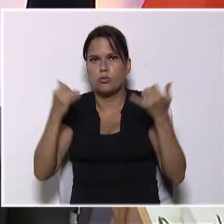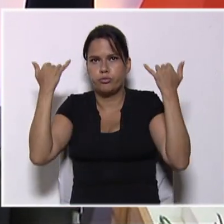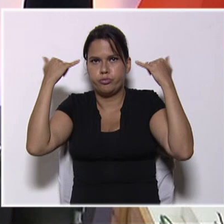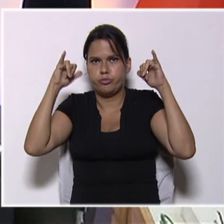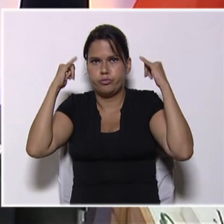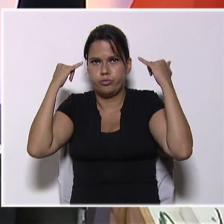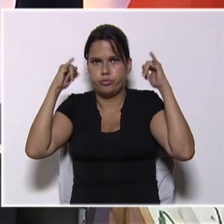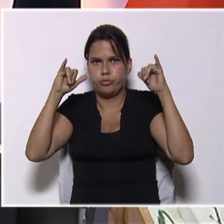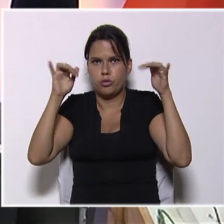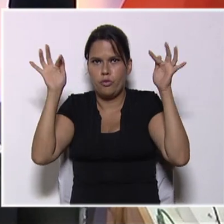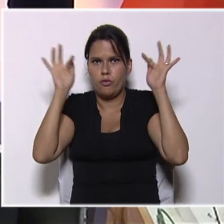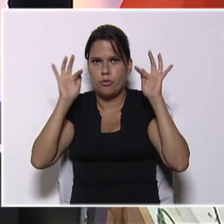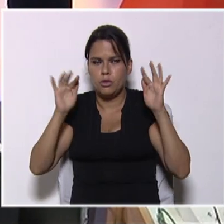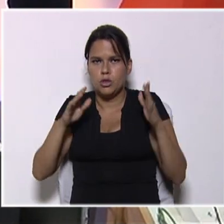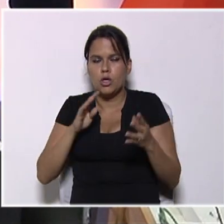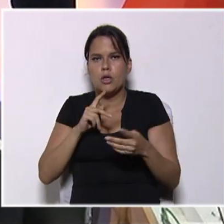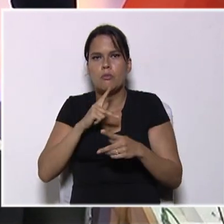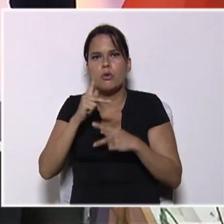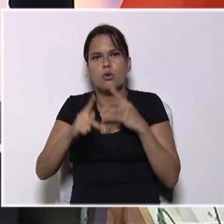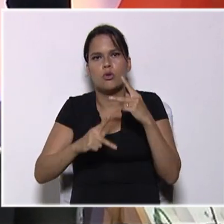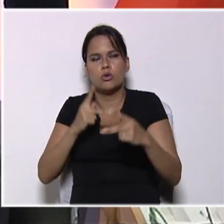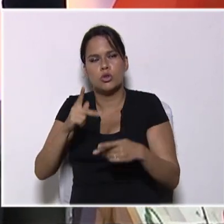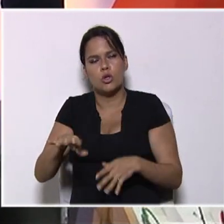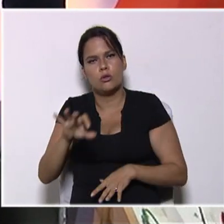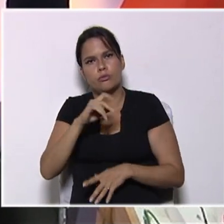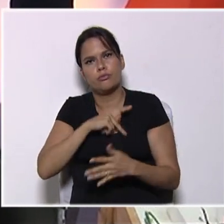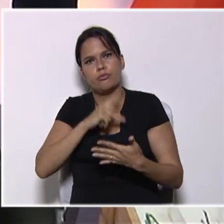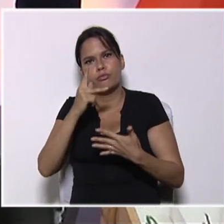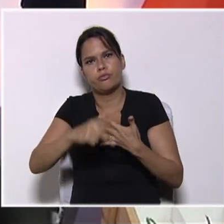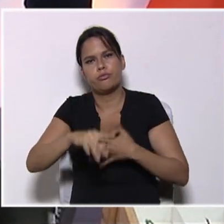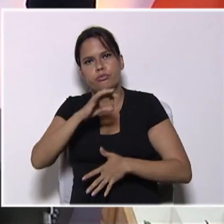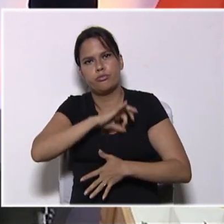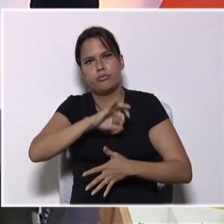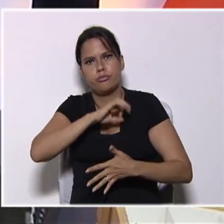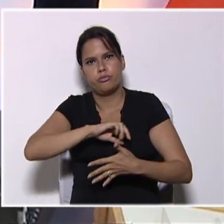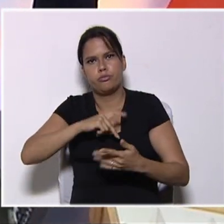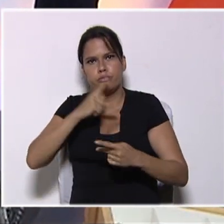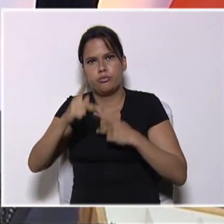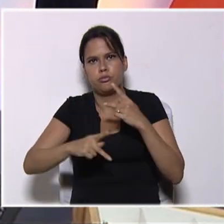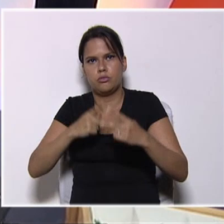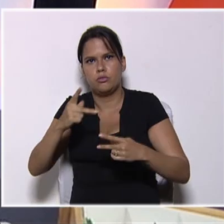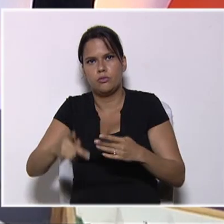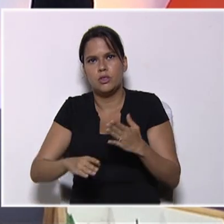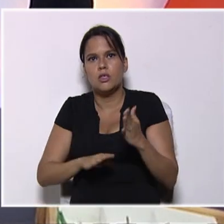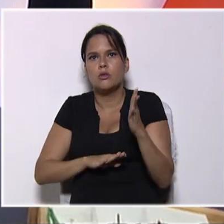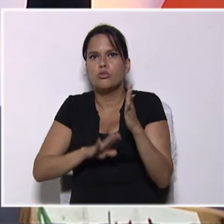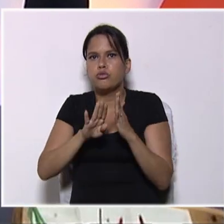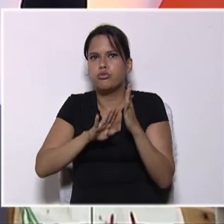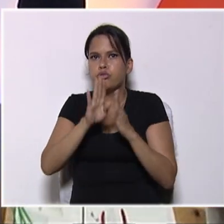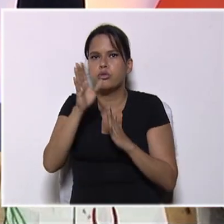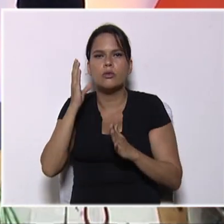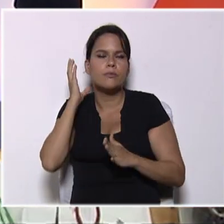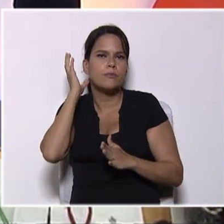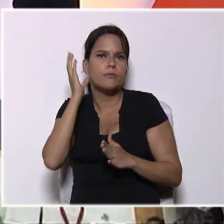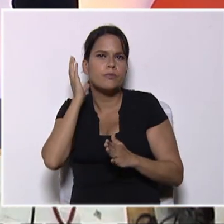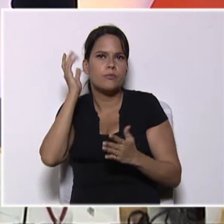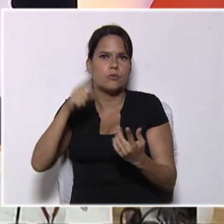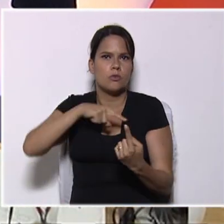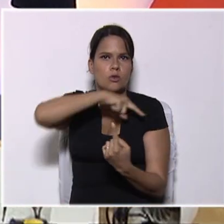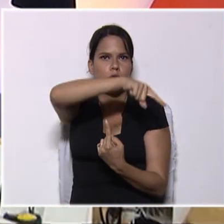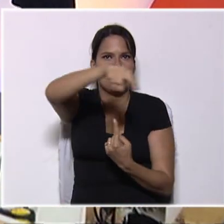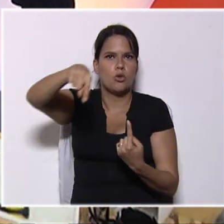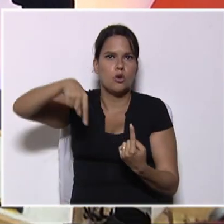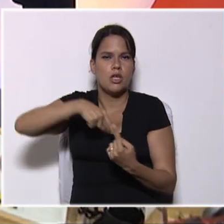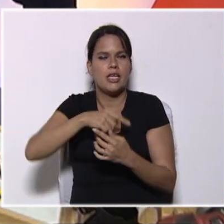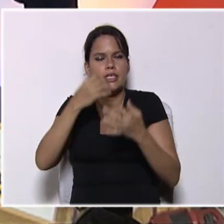proyectos socioproductivos, lo que estamos buscando es de desarrollar esa conciencia que tenemos sobre lo que nos rodea. Siempre voy a hacerle